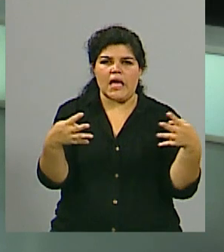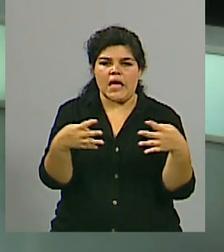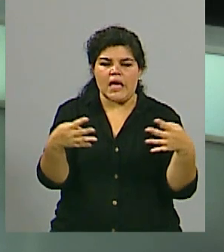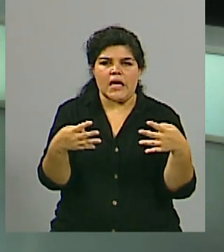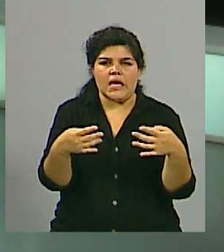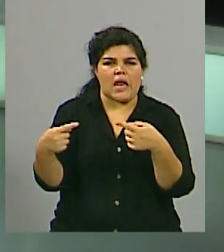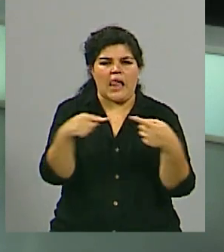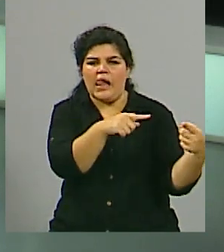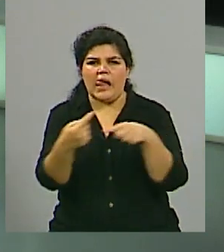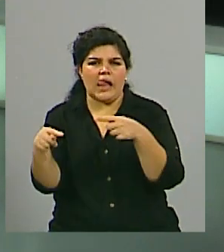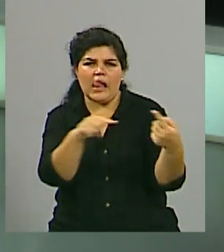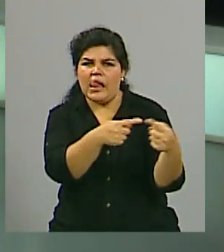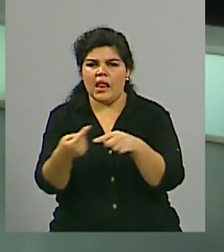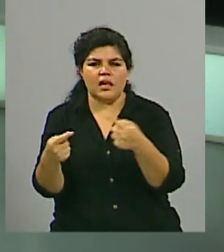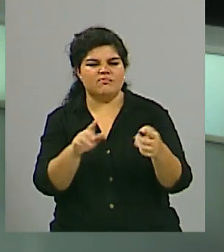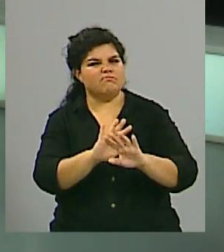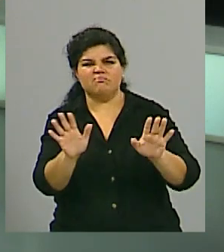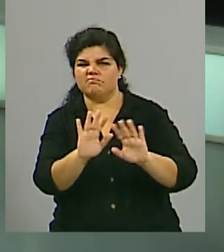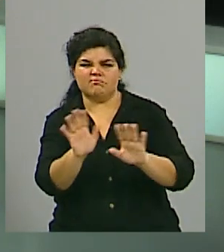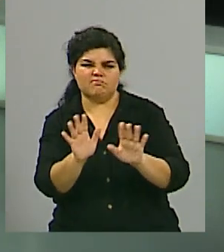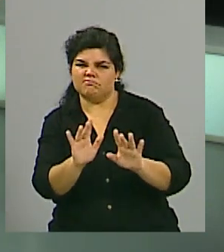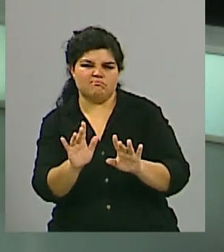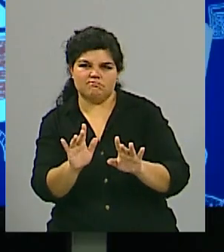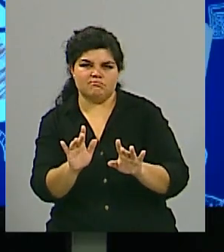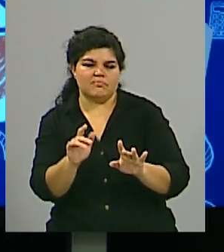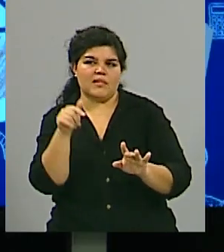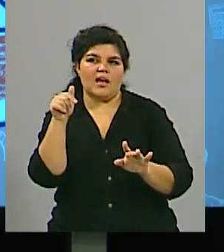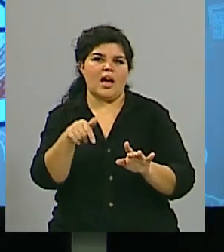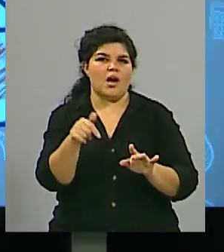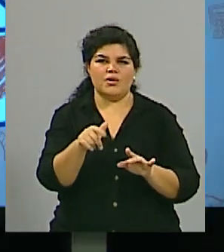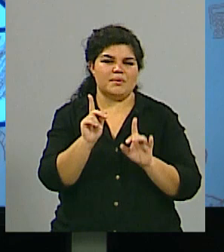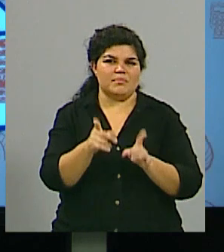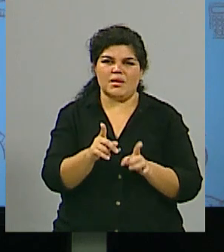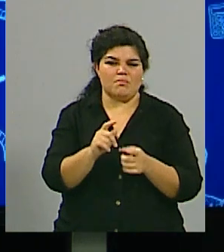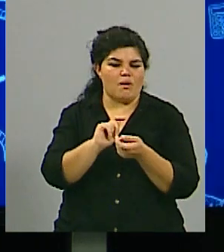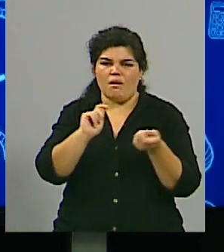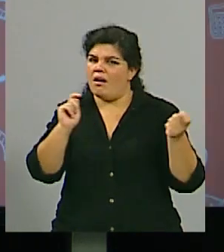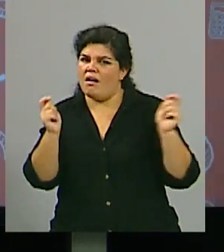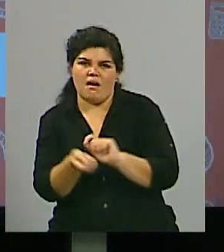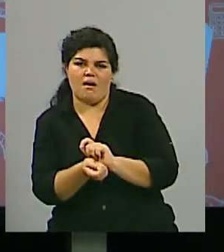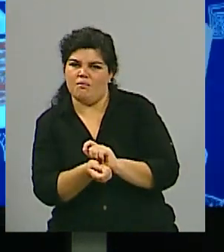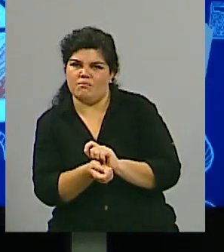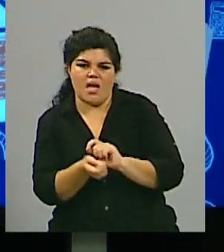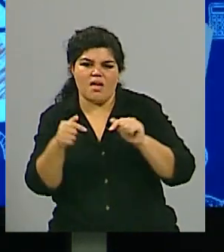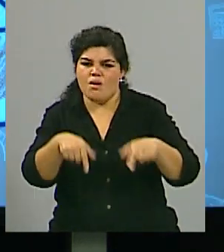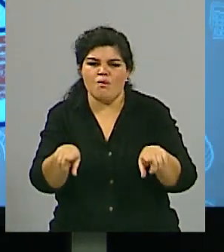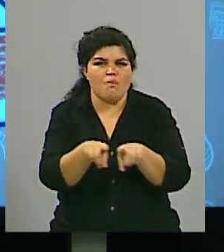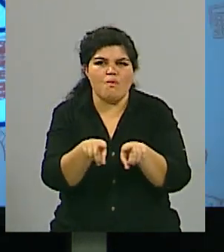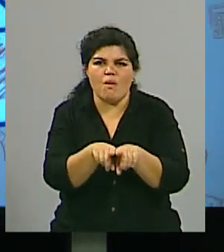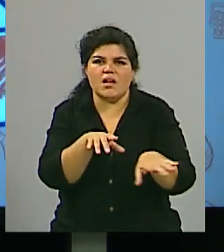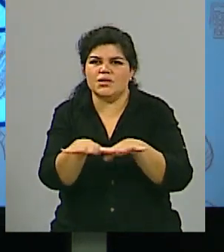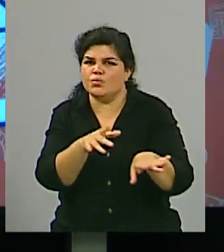la competencia que tuvieron la URSS y Estados Unidos en el escenario internacional no tiene nada que ver con lo que está aconteciendo ahora,